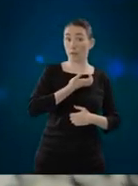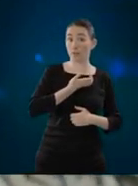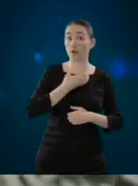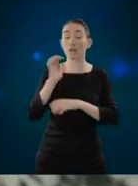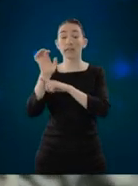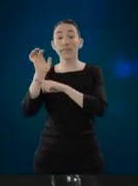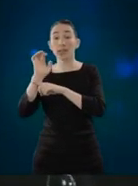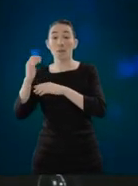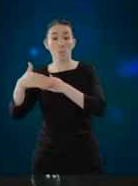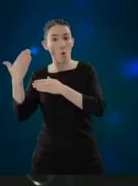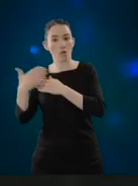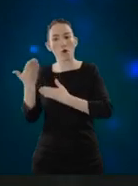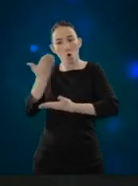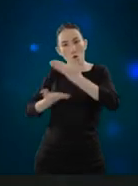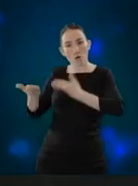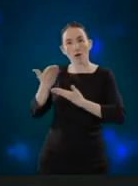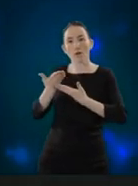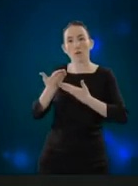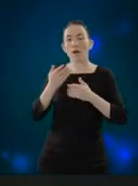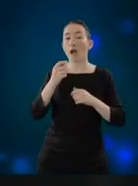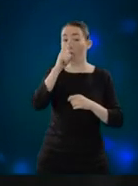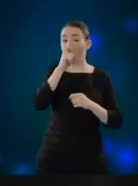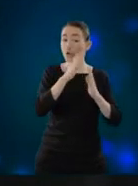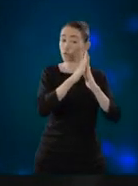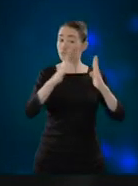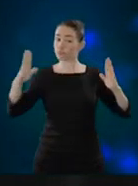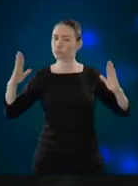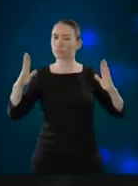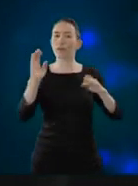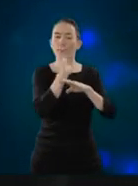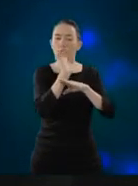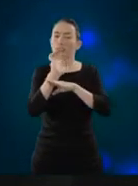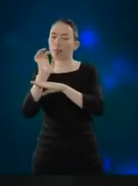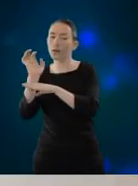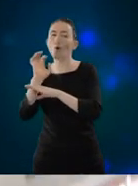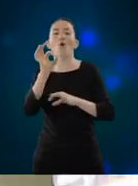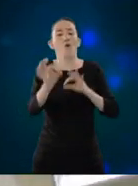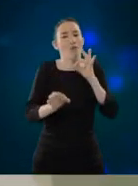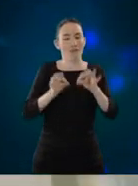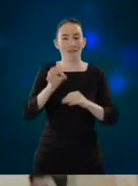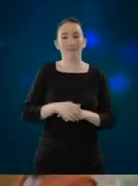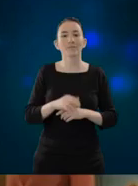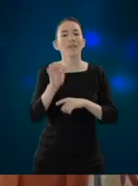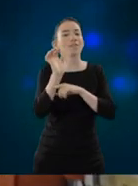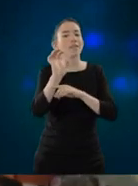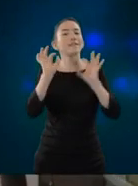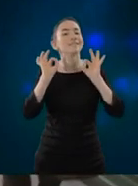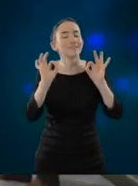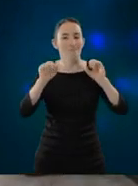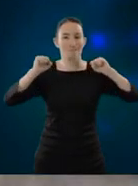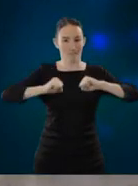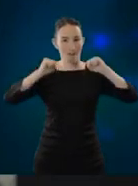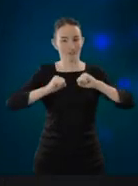El ayuntamiento organiza en colaboración con los cines Moderno ciclos de cine a lo largo del año. Es el